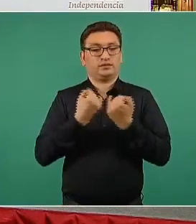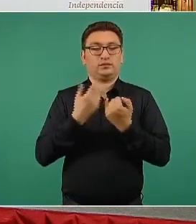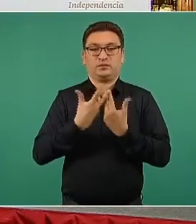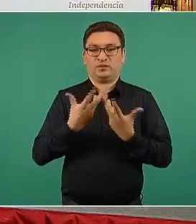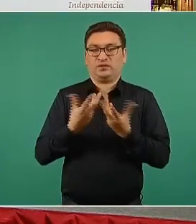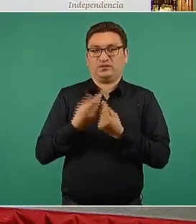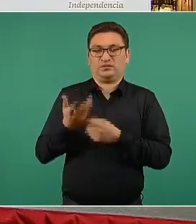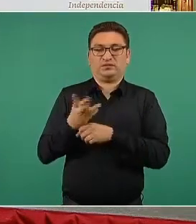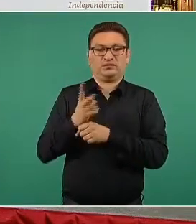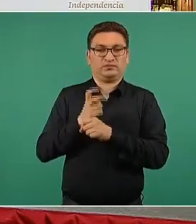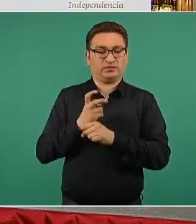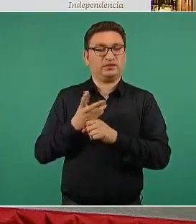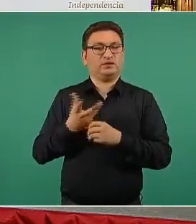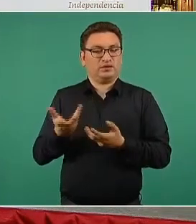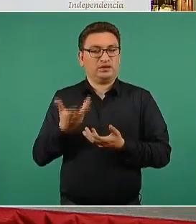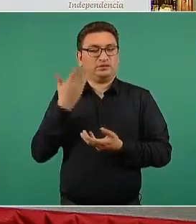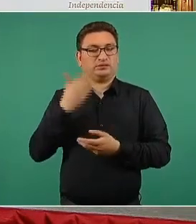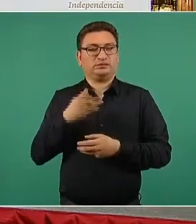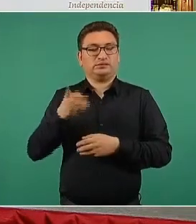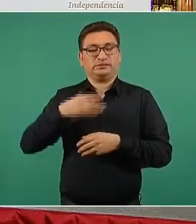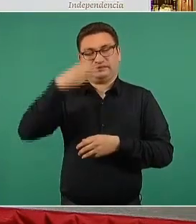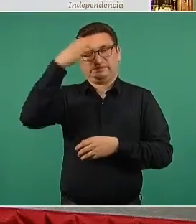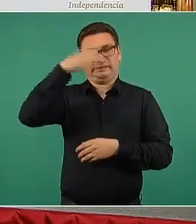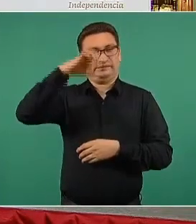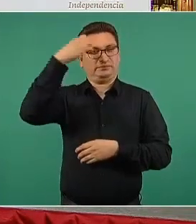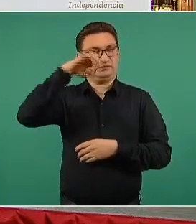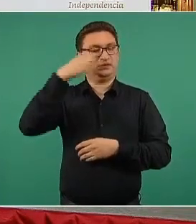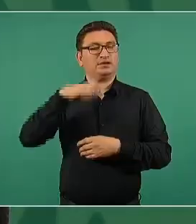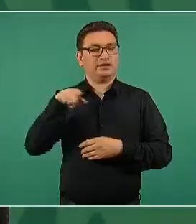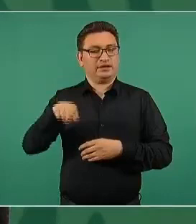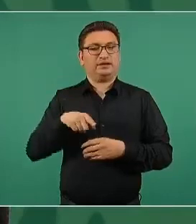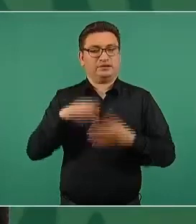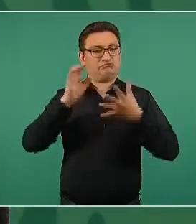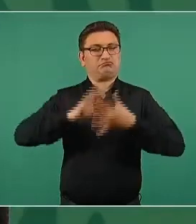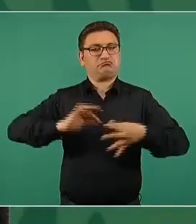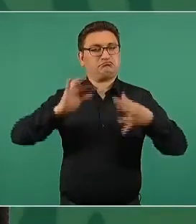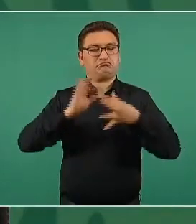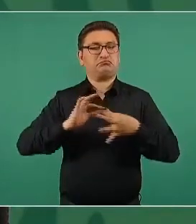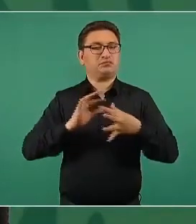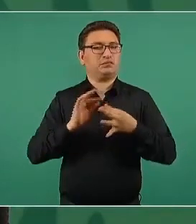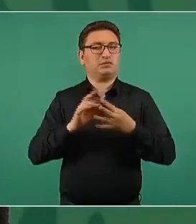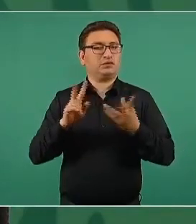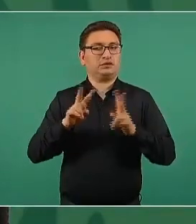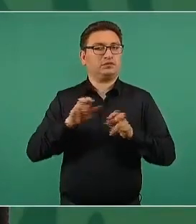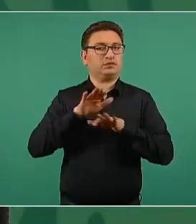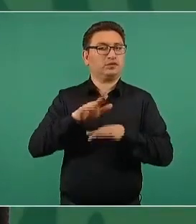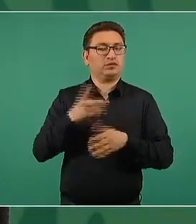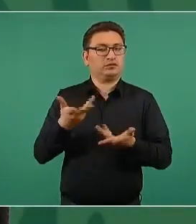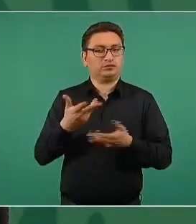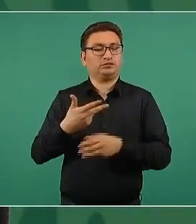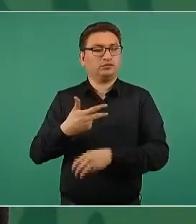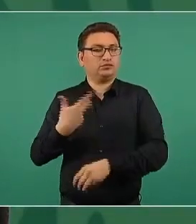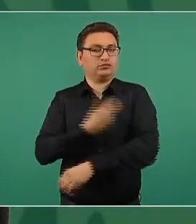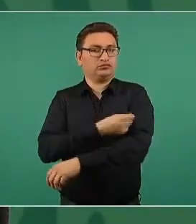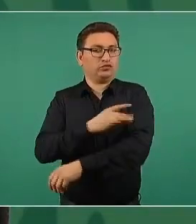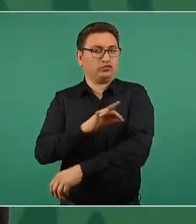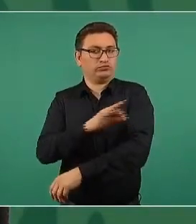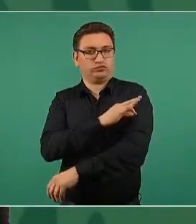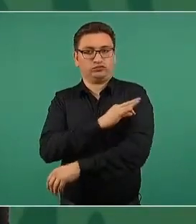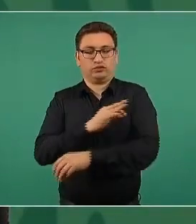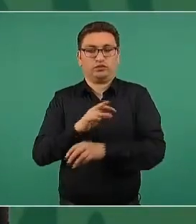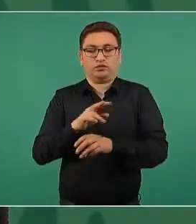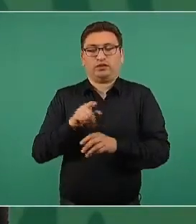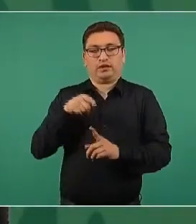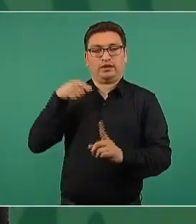conmigo un invitado experto que hablará con nosotros el día de hoy de la vacunación en embarazadas.